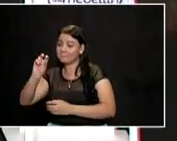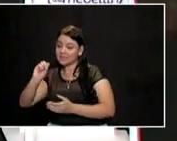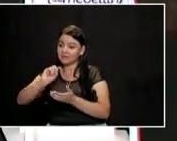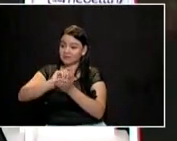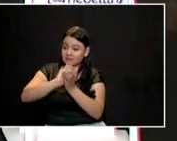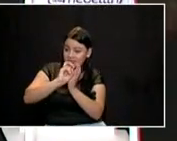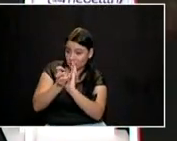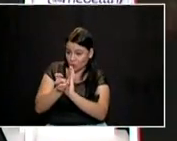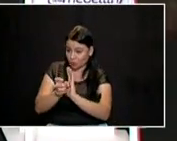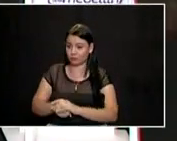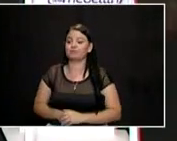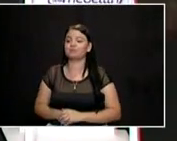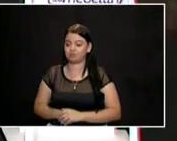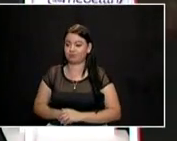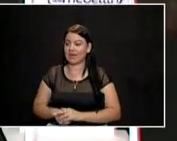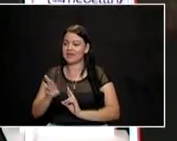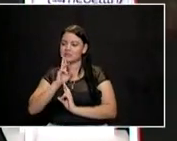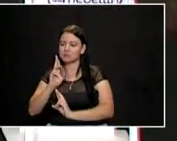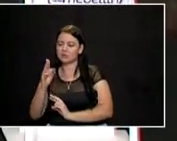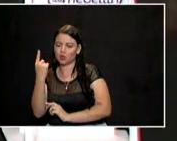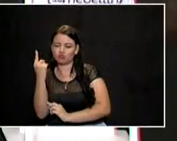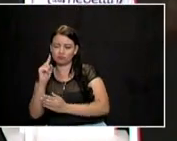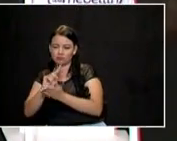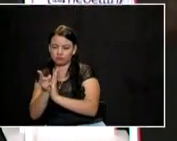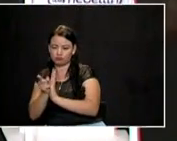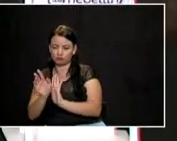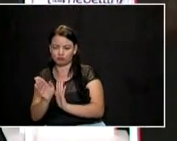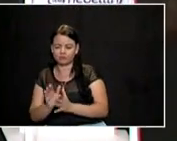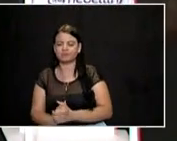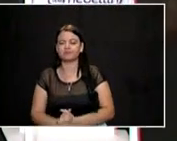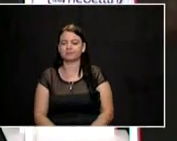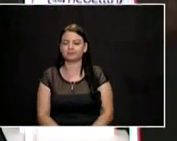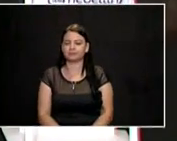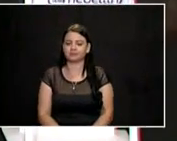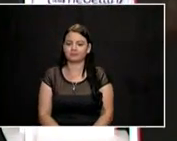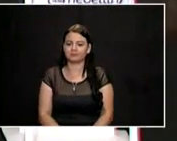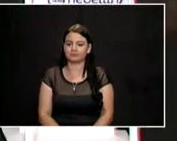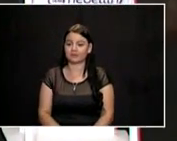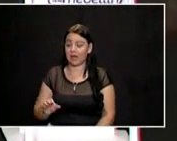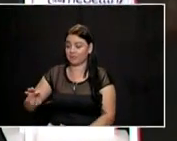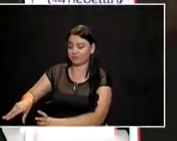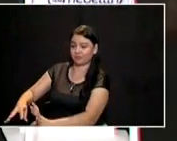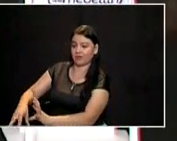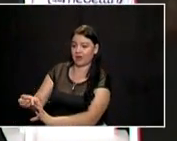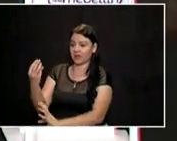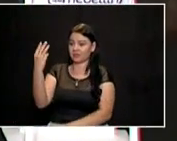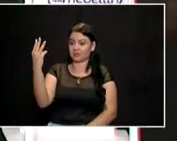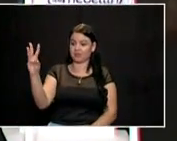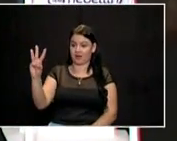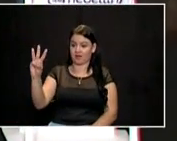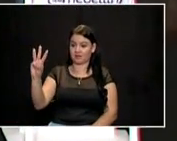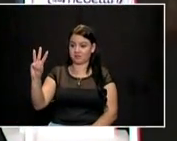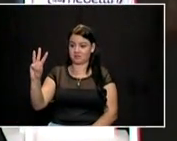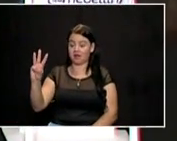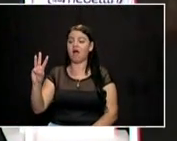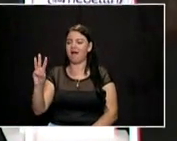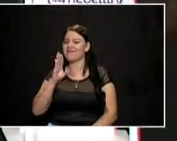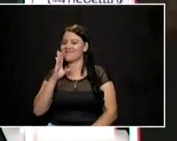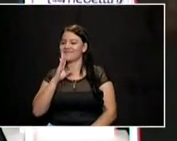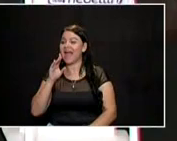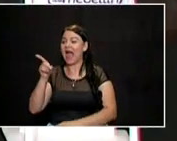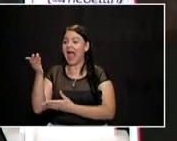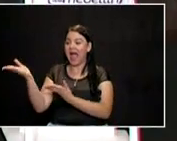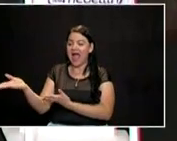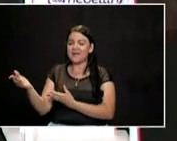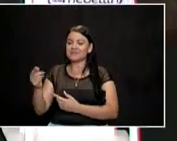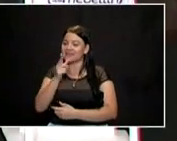La pregunta, 20 segundos, la respuesta en un minuto. Número 3. El número 3, Daniel Quintero